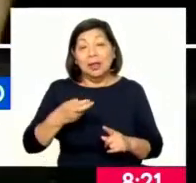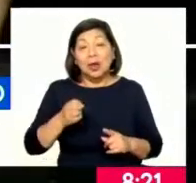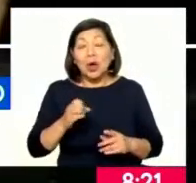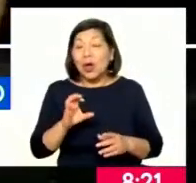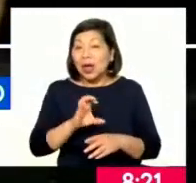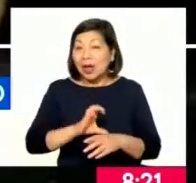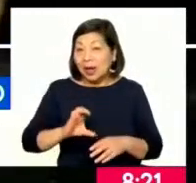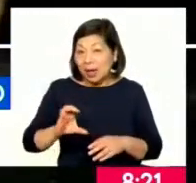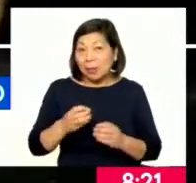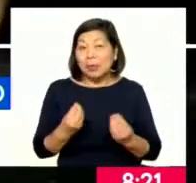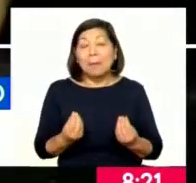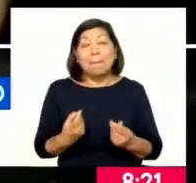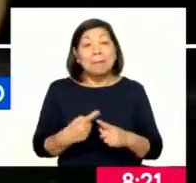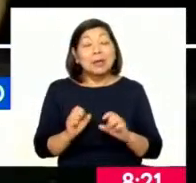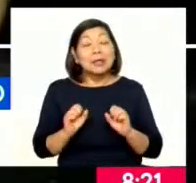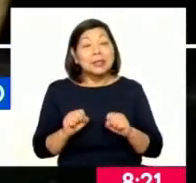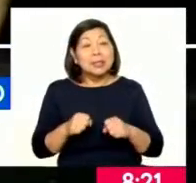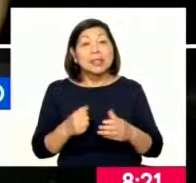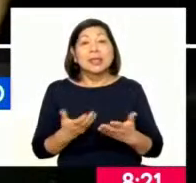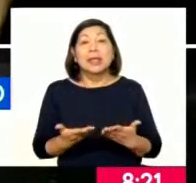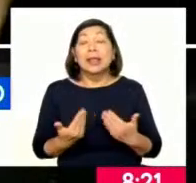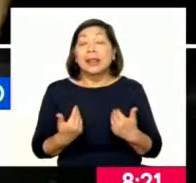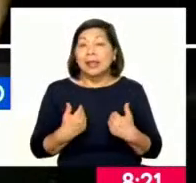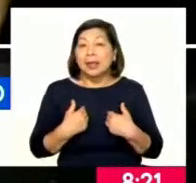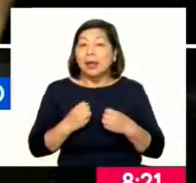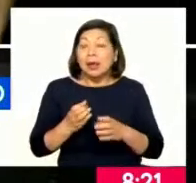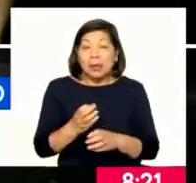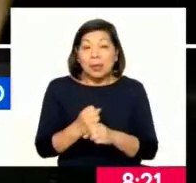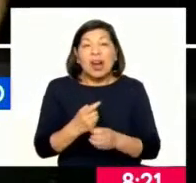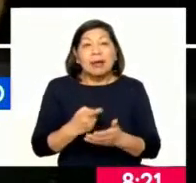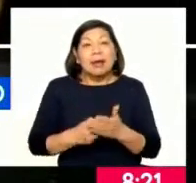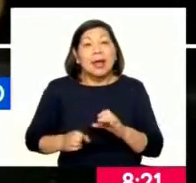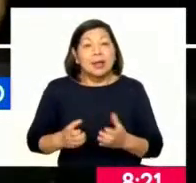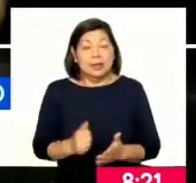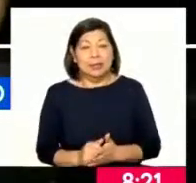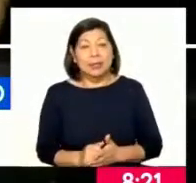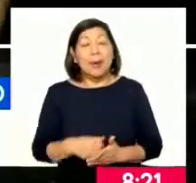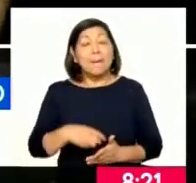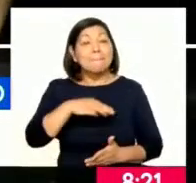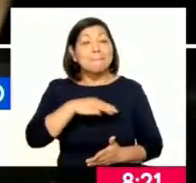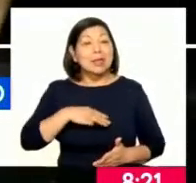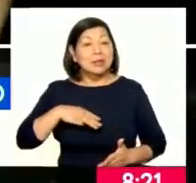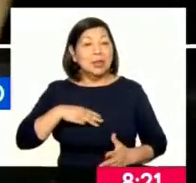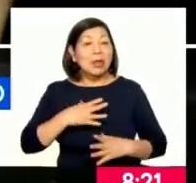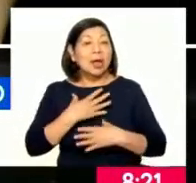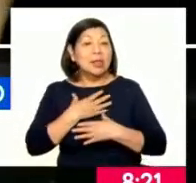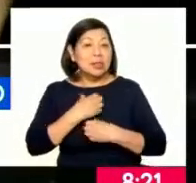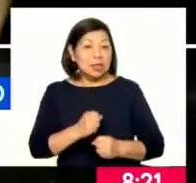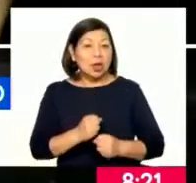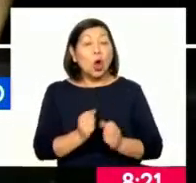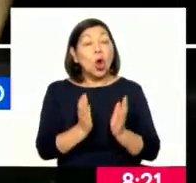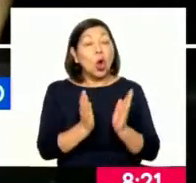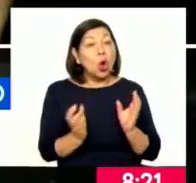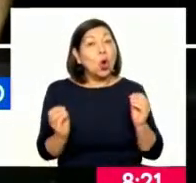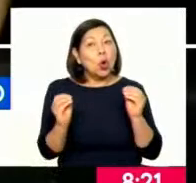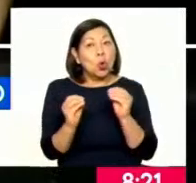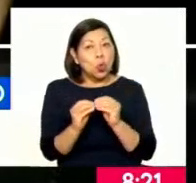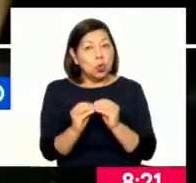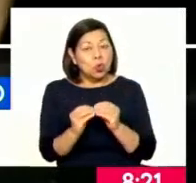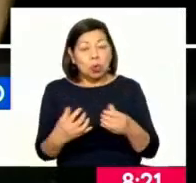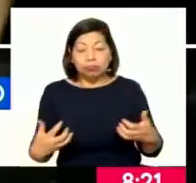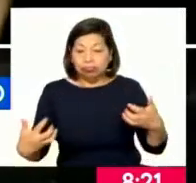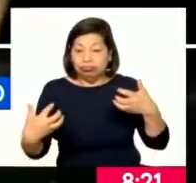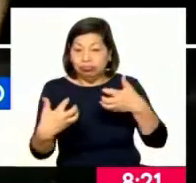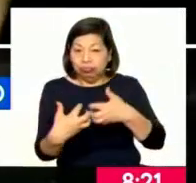debe garantizarse medidas efectivas y tiene que adoptarse una decisión por parte del Ministerio de Salud en coordinación con las municipalidades